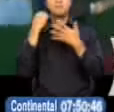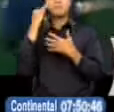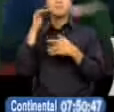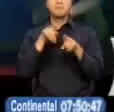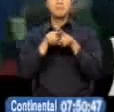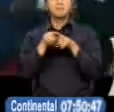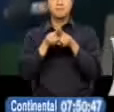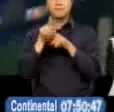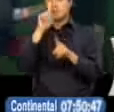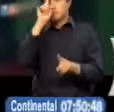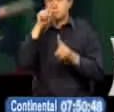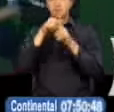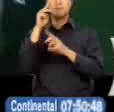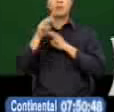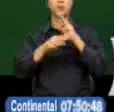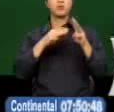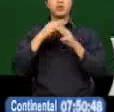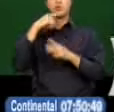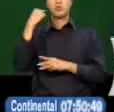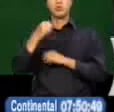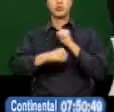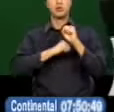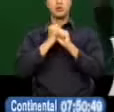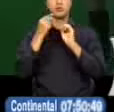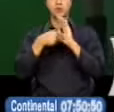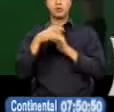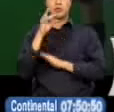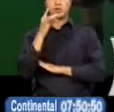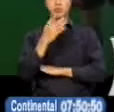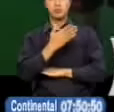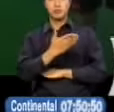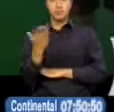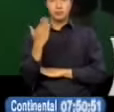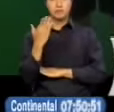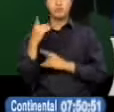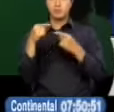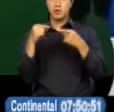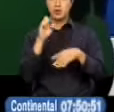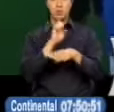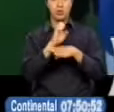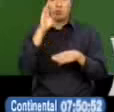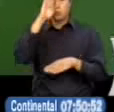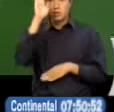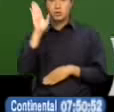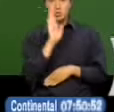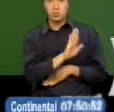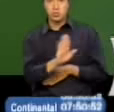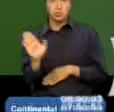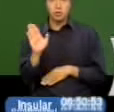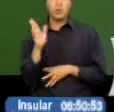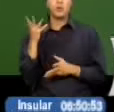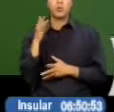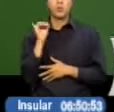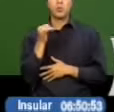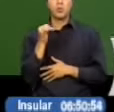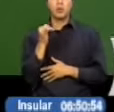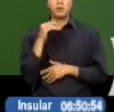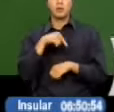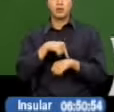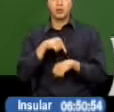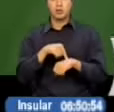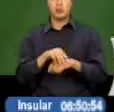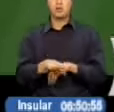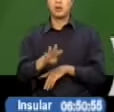sudamérica camino al mundial de rusia 2018 el compromiso entre ecuador y brasil que se jugará este jueves desde las